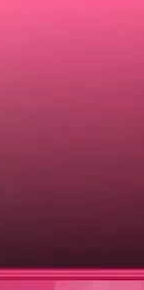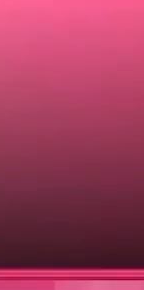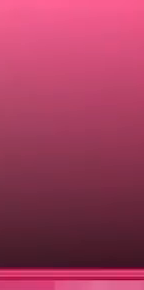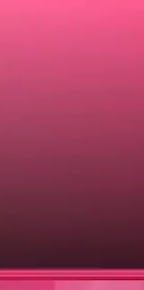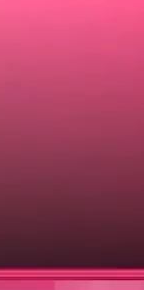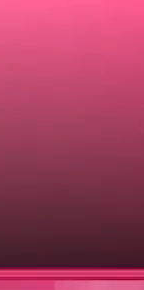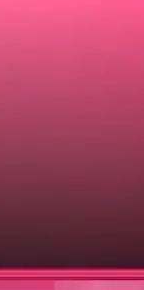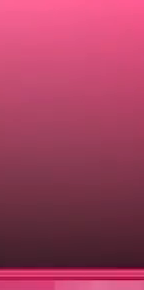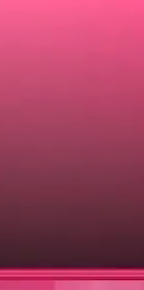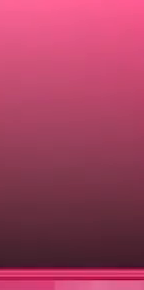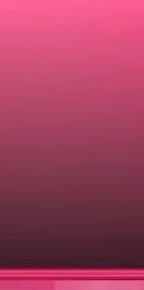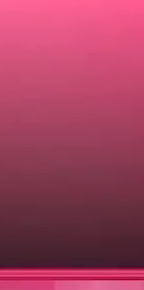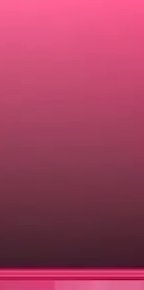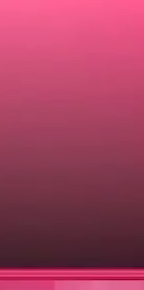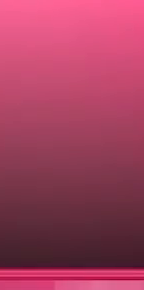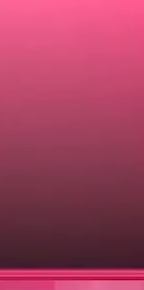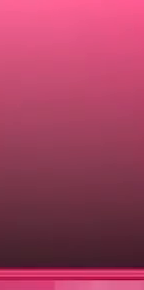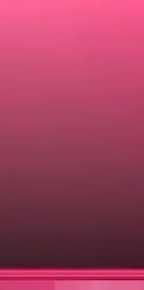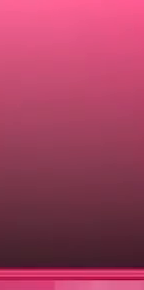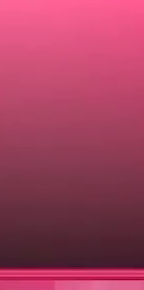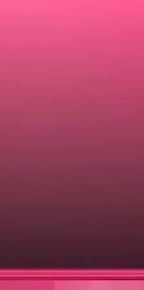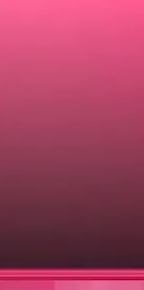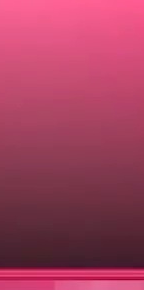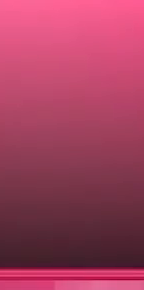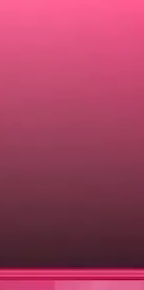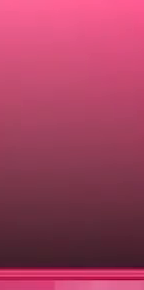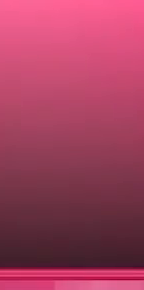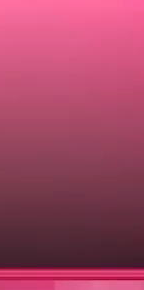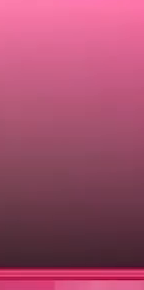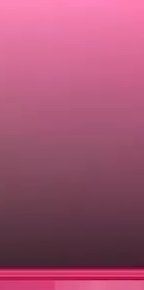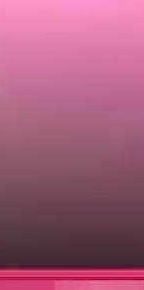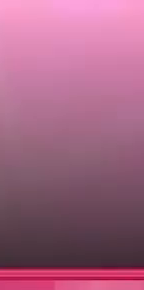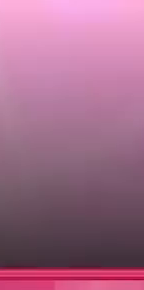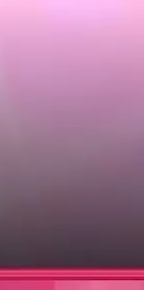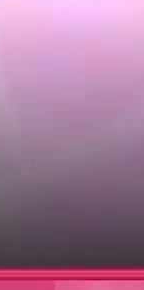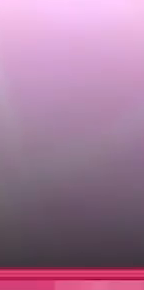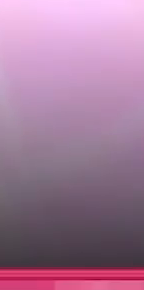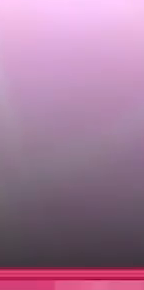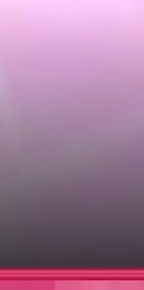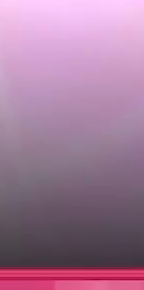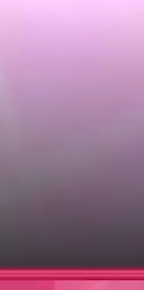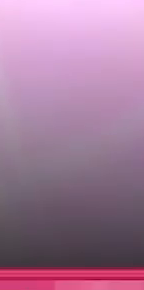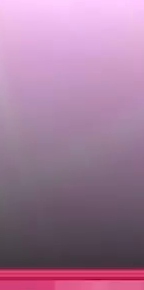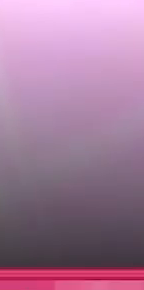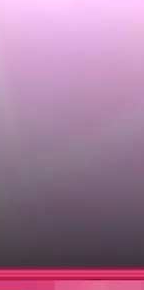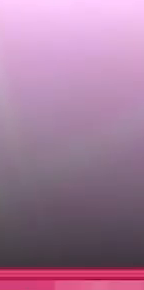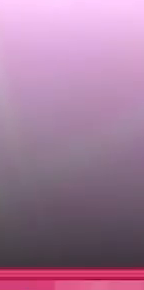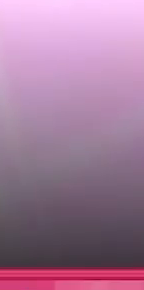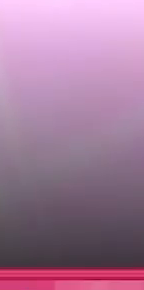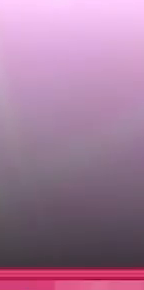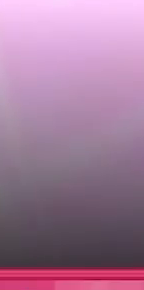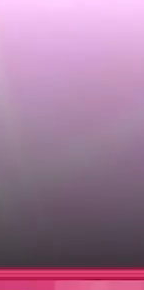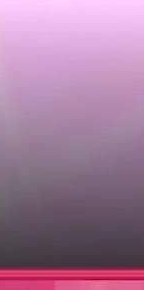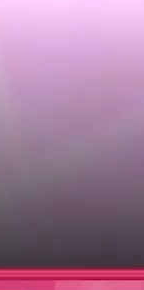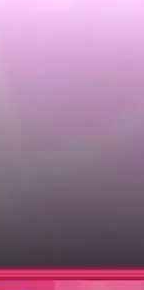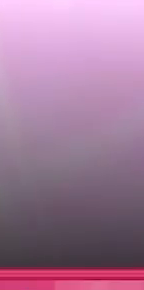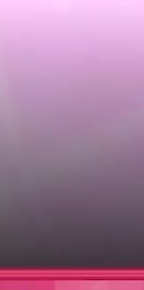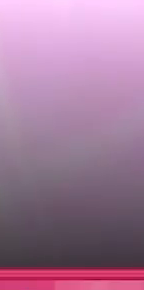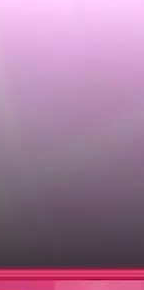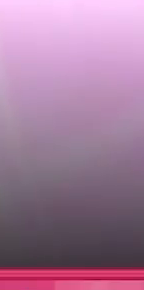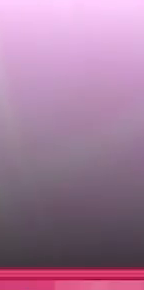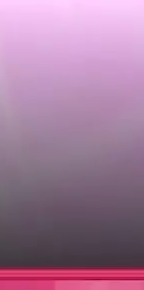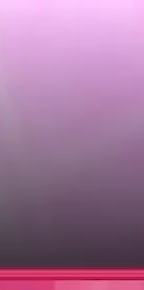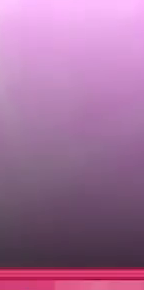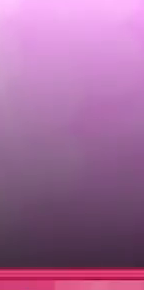que le cierran la bocota a Gilberto Lozano en vivo. Todo por andar de bocón